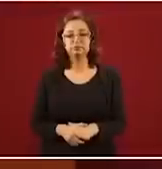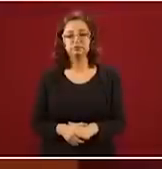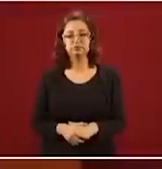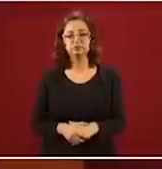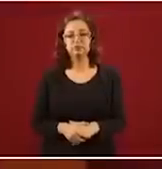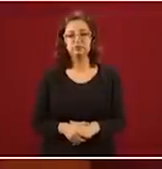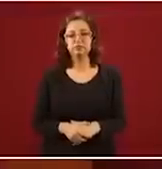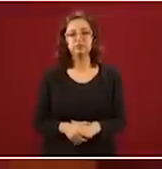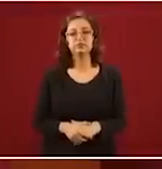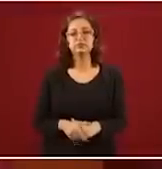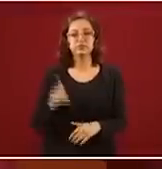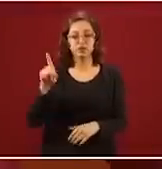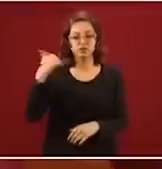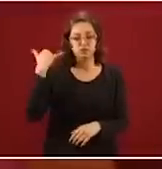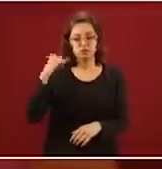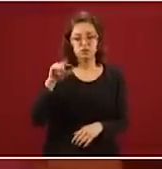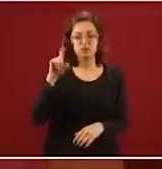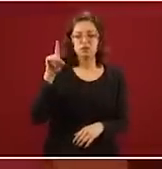se resolvió.